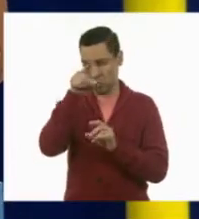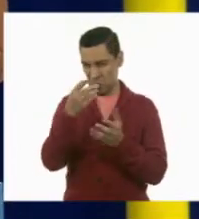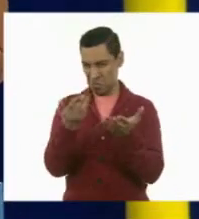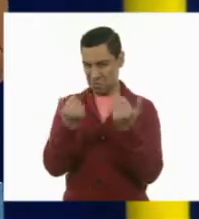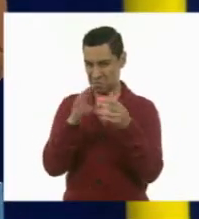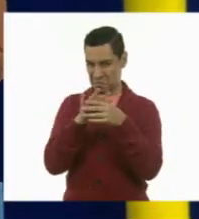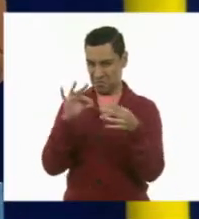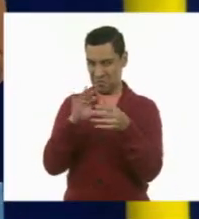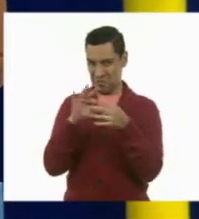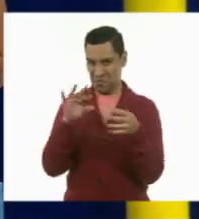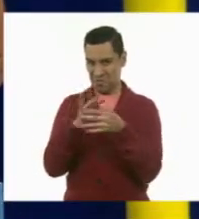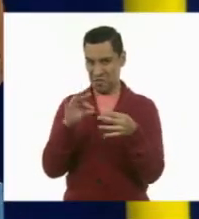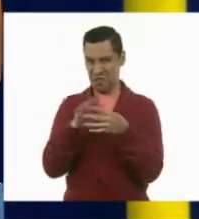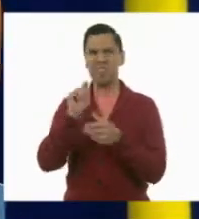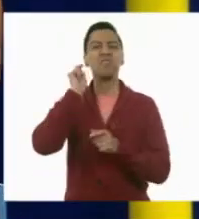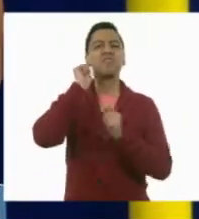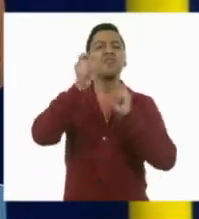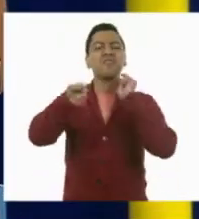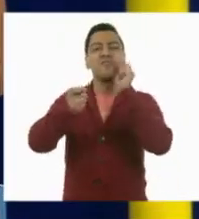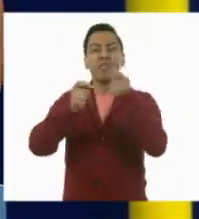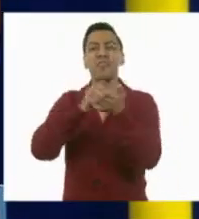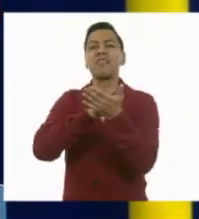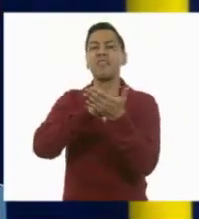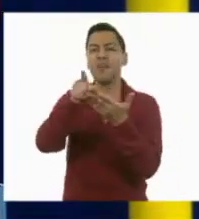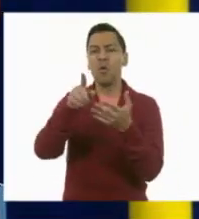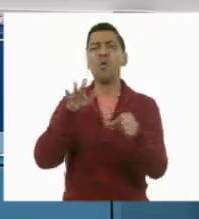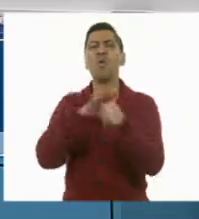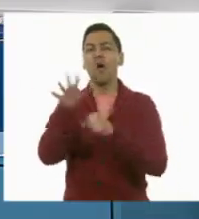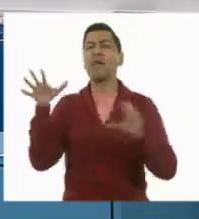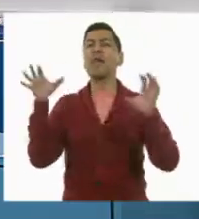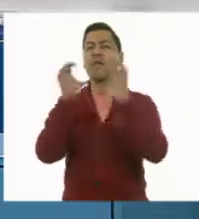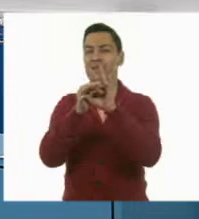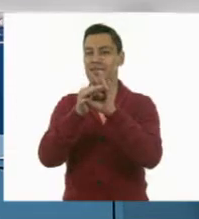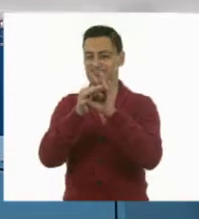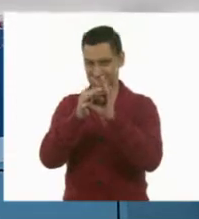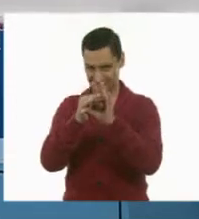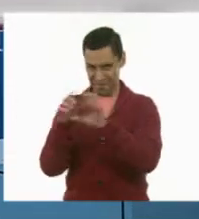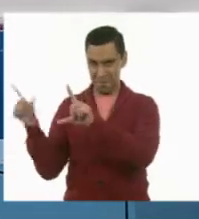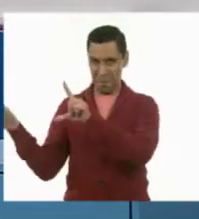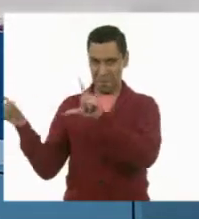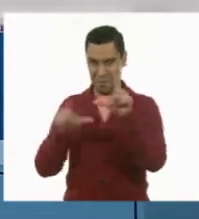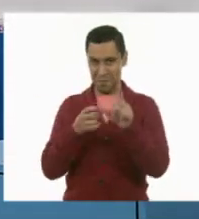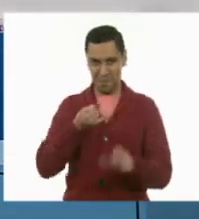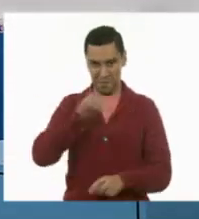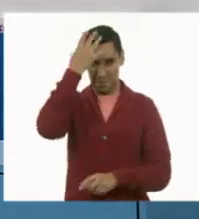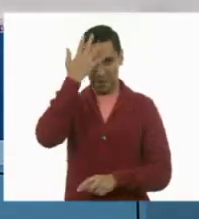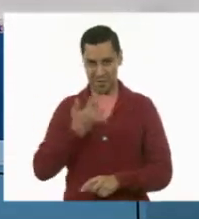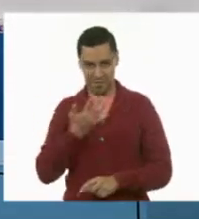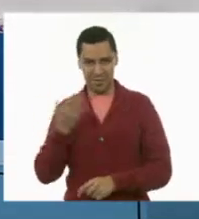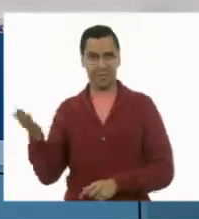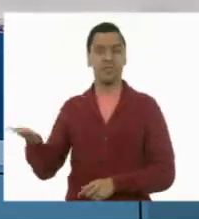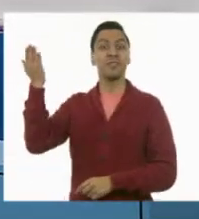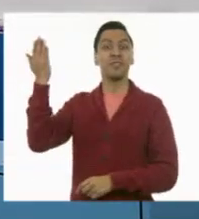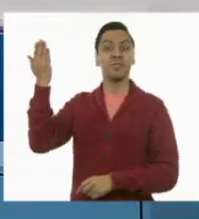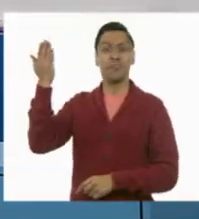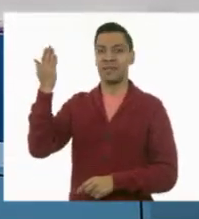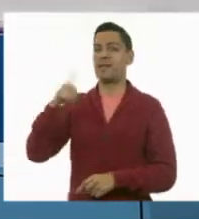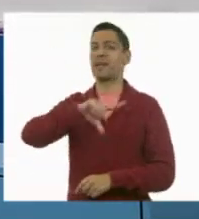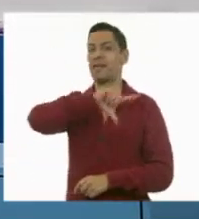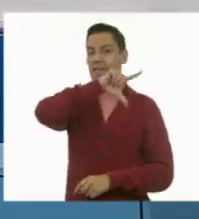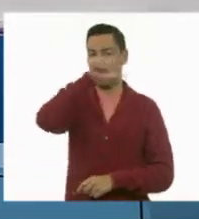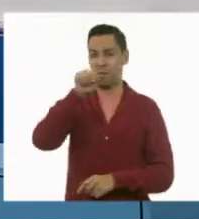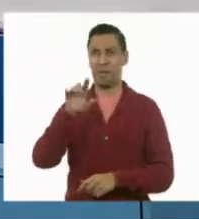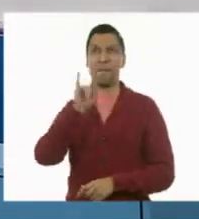diciendo a qué derecho concuerda. Vamos a ir viendo la imagen y en ese momento vamos a